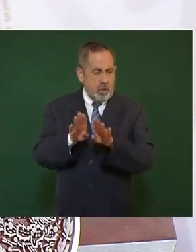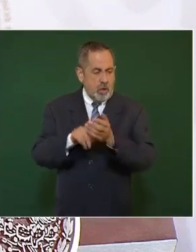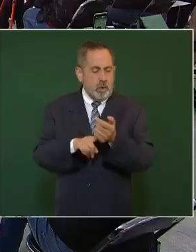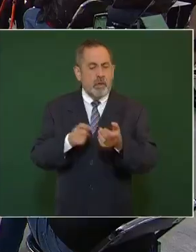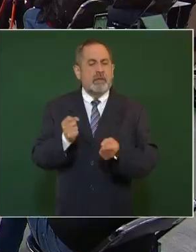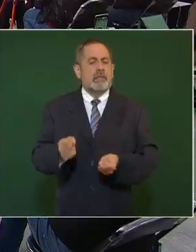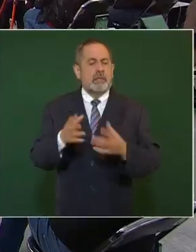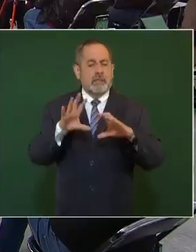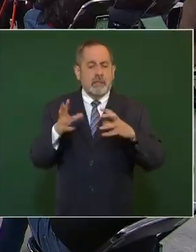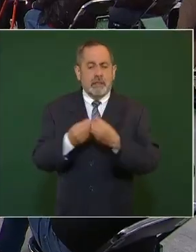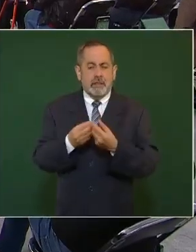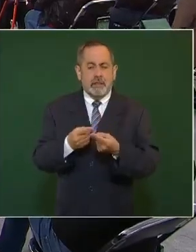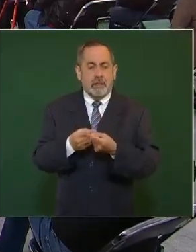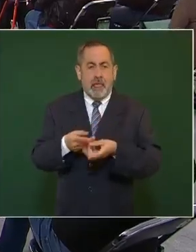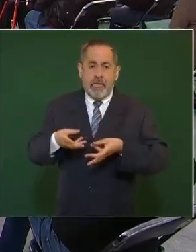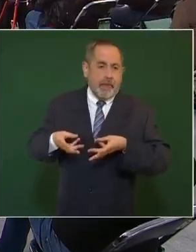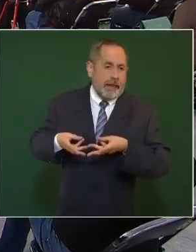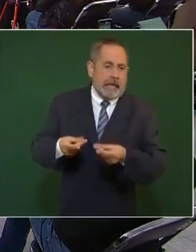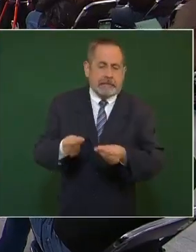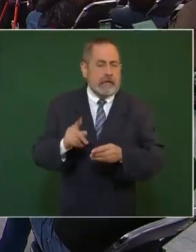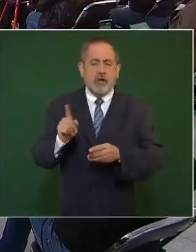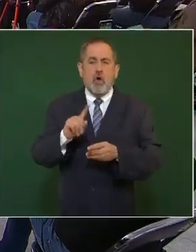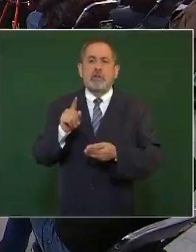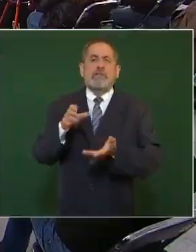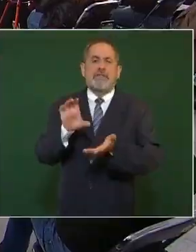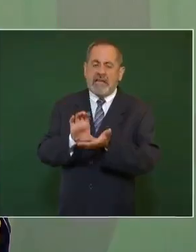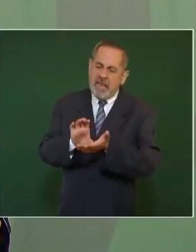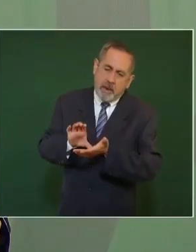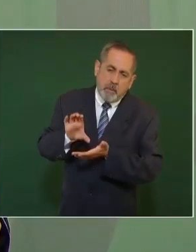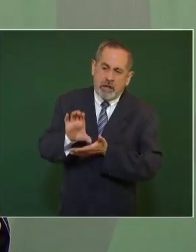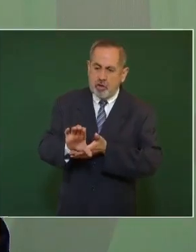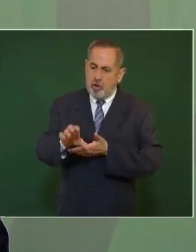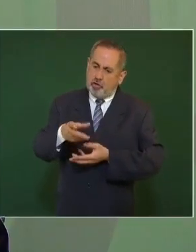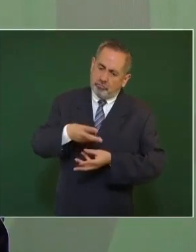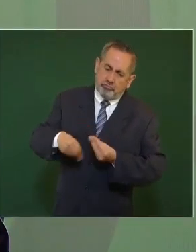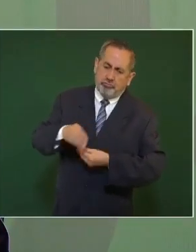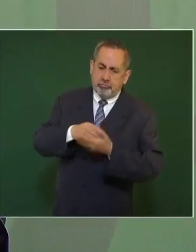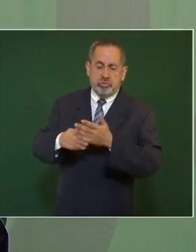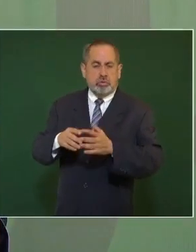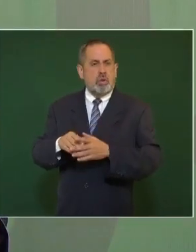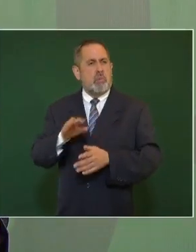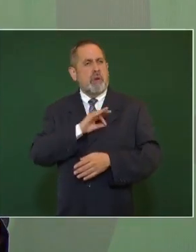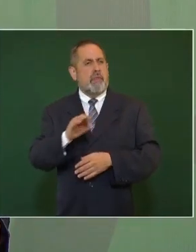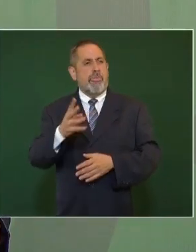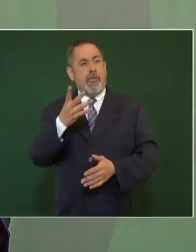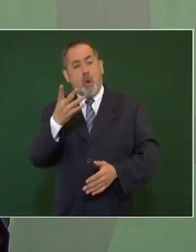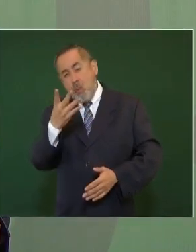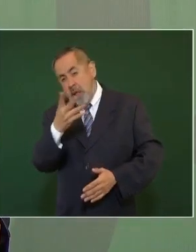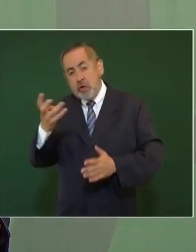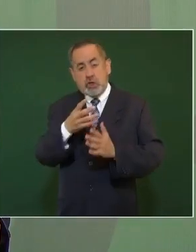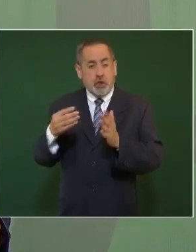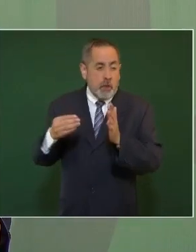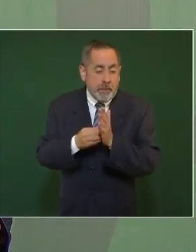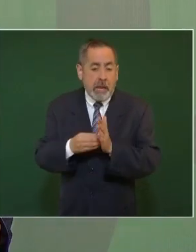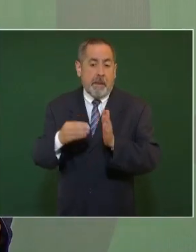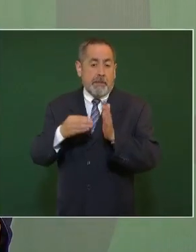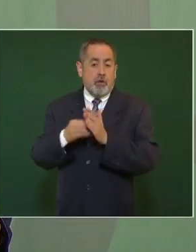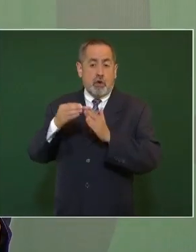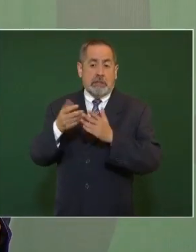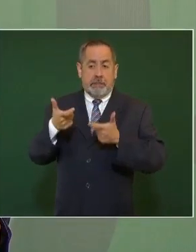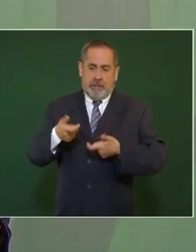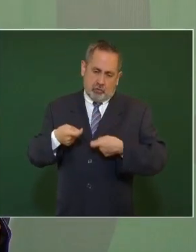significar una inversión que no gasto de como 400,000 millones de pesos.